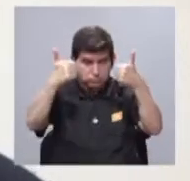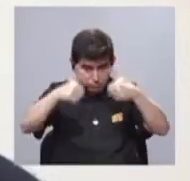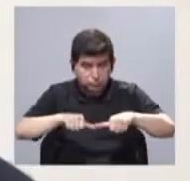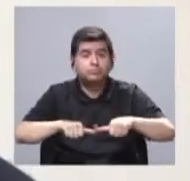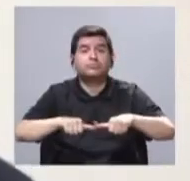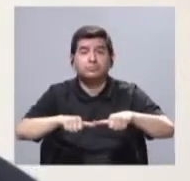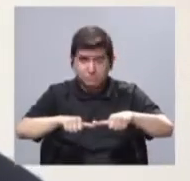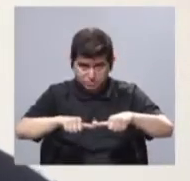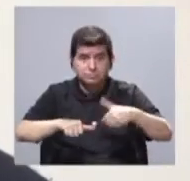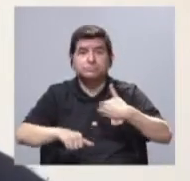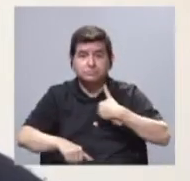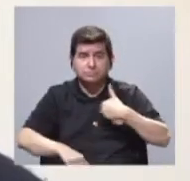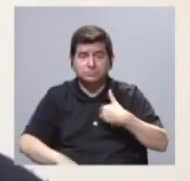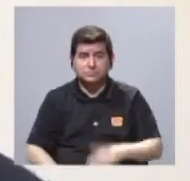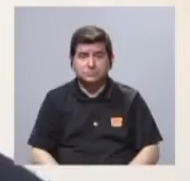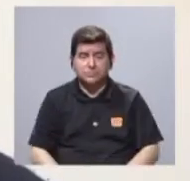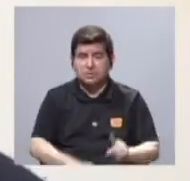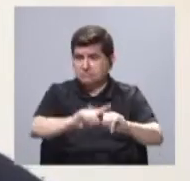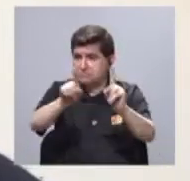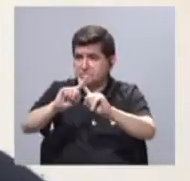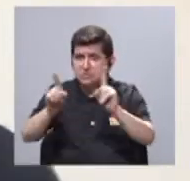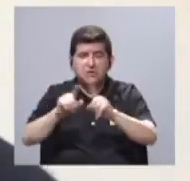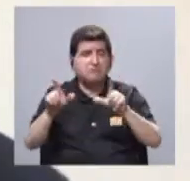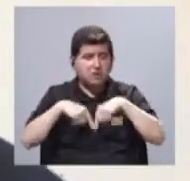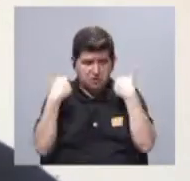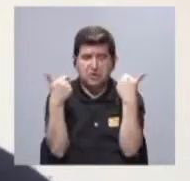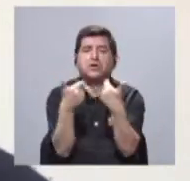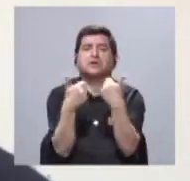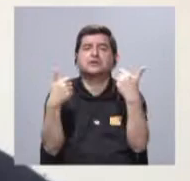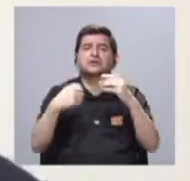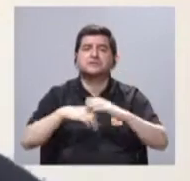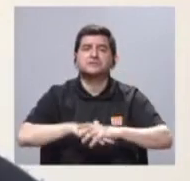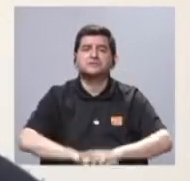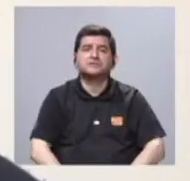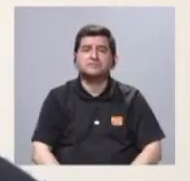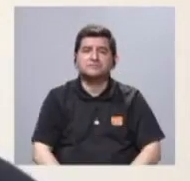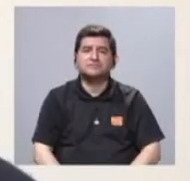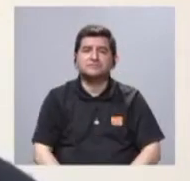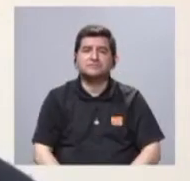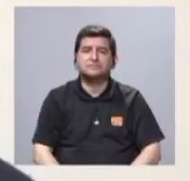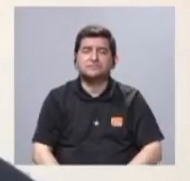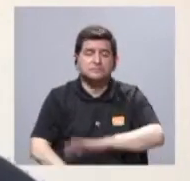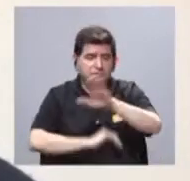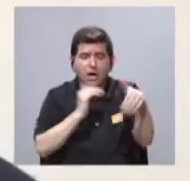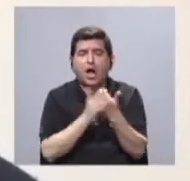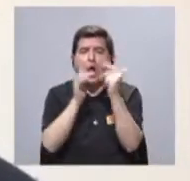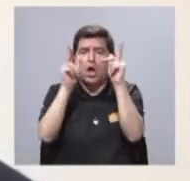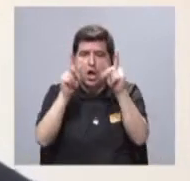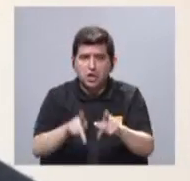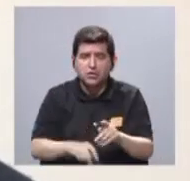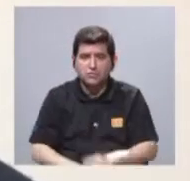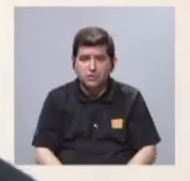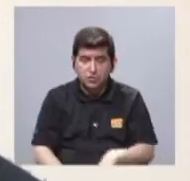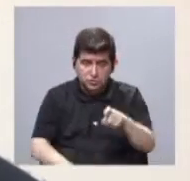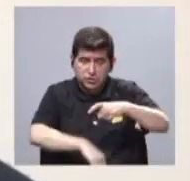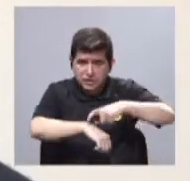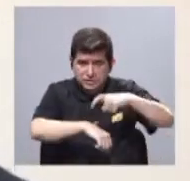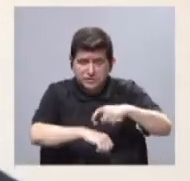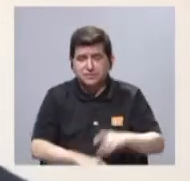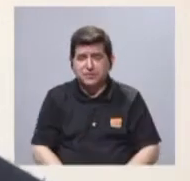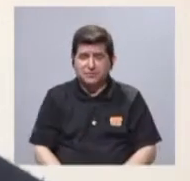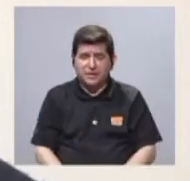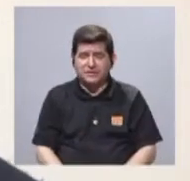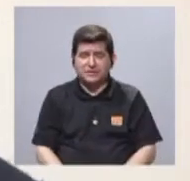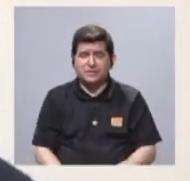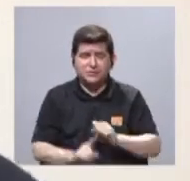un gran consenso entre tirios y troyanos, digamos. A todo mundo,